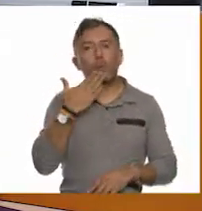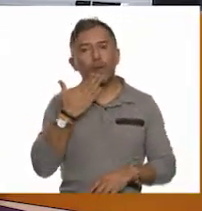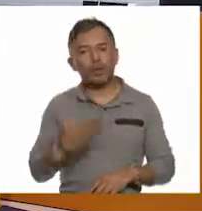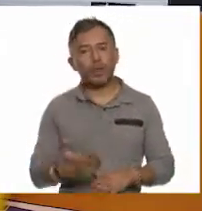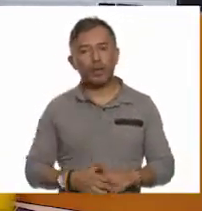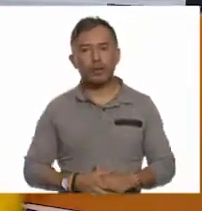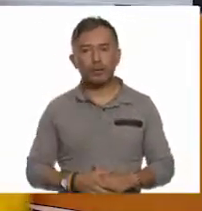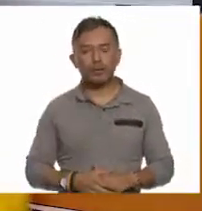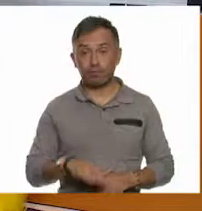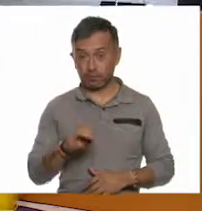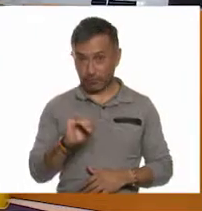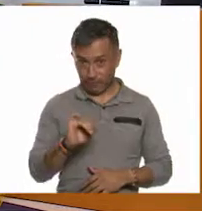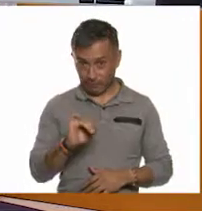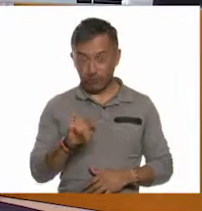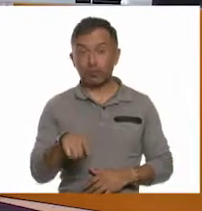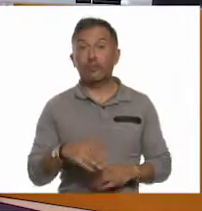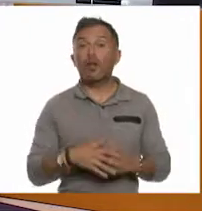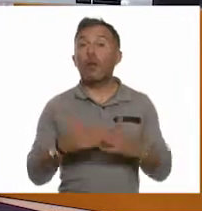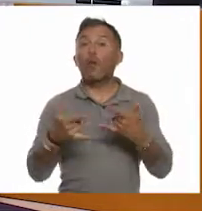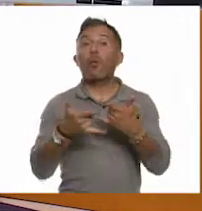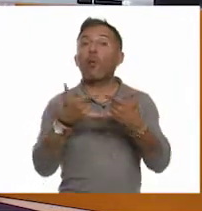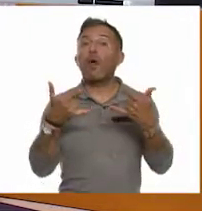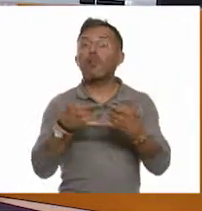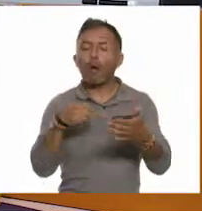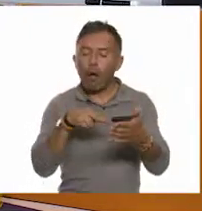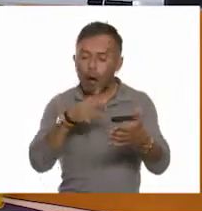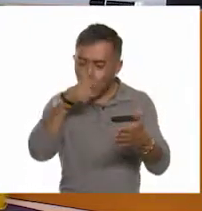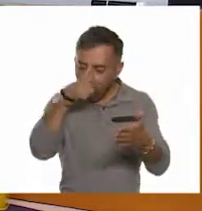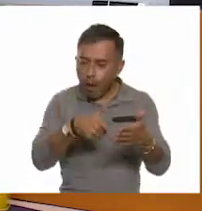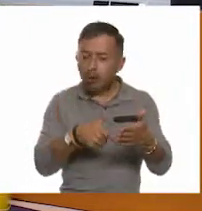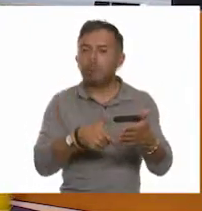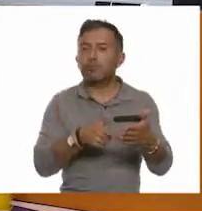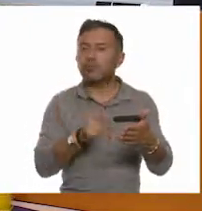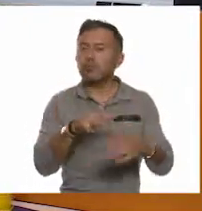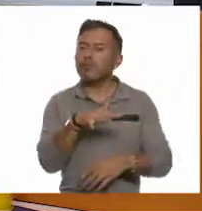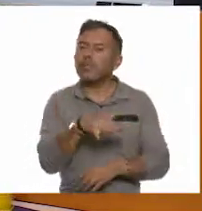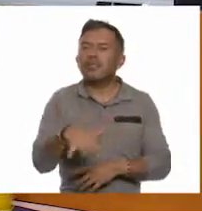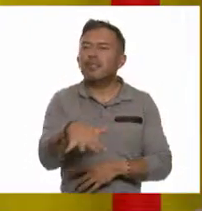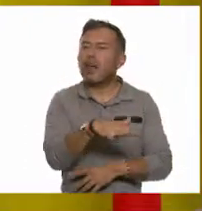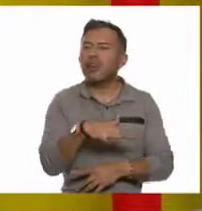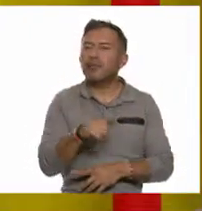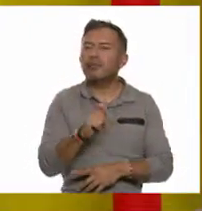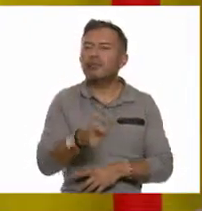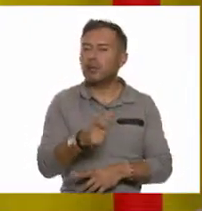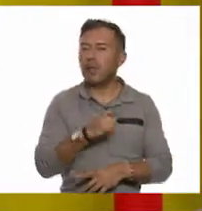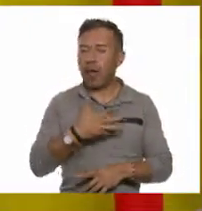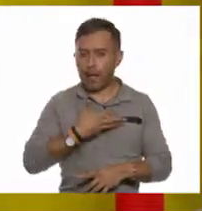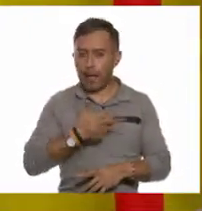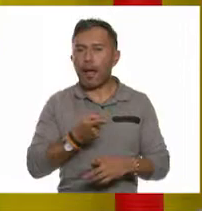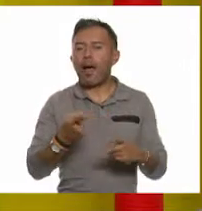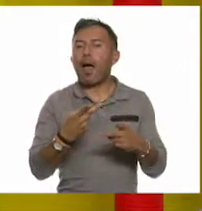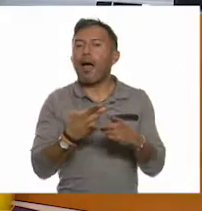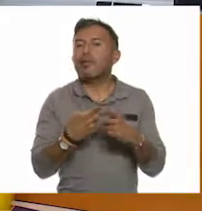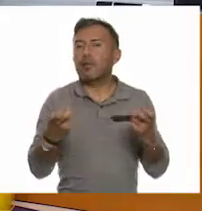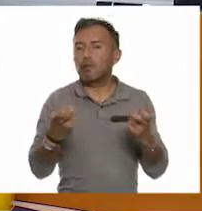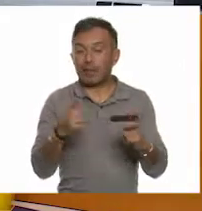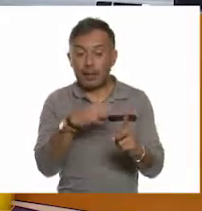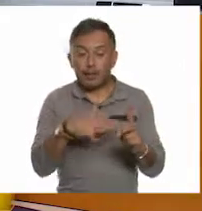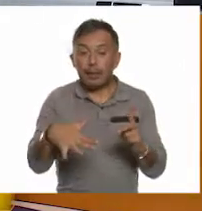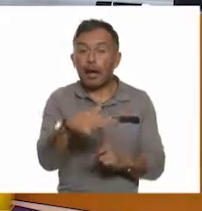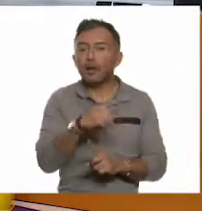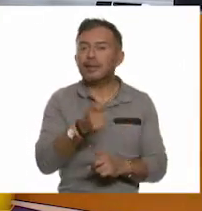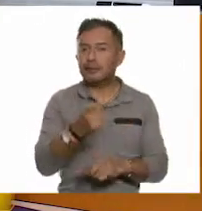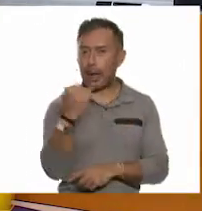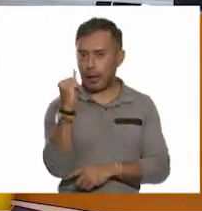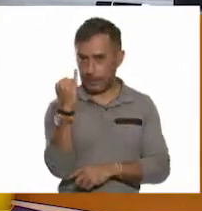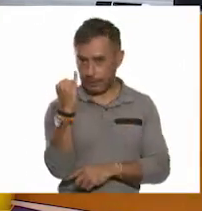subimos? Sí, bueno, en el cuento Ajá. vimos cómo era el escenario, ¿no? Ah, Ahí también. encontramos los adjetivos del escenario, que era el jardín,